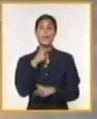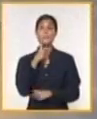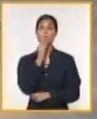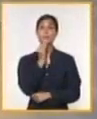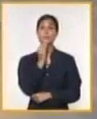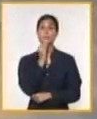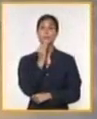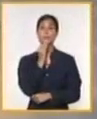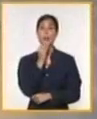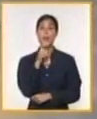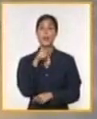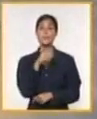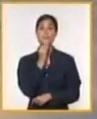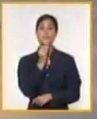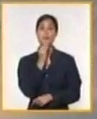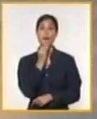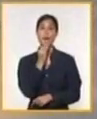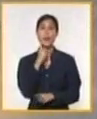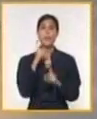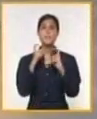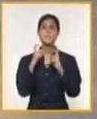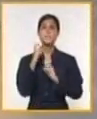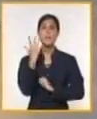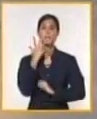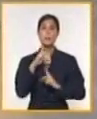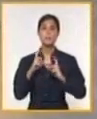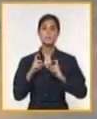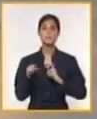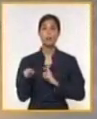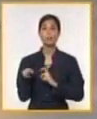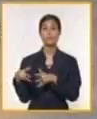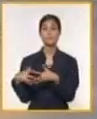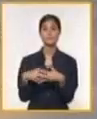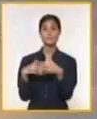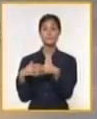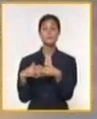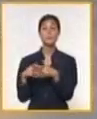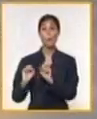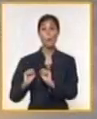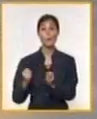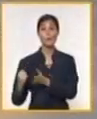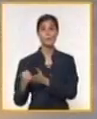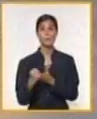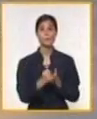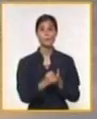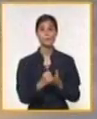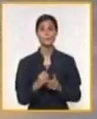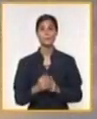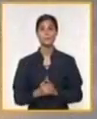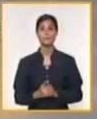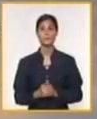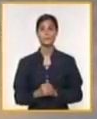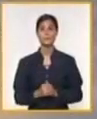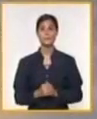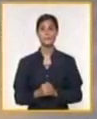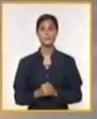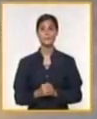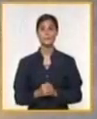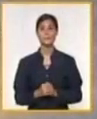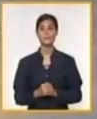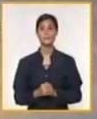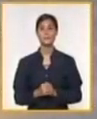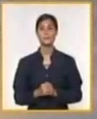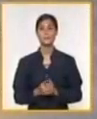Unidos que Estados Unidos de Israel. Bueno, hablabas de... A la larga. ¿Quería apuntar algo? No, es que esto está bien dicho.